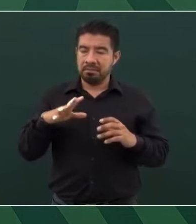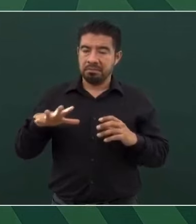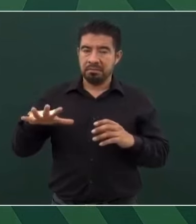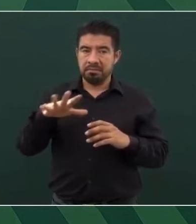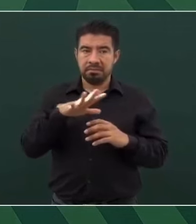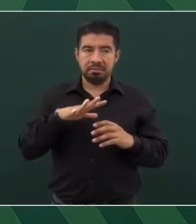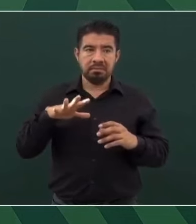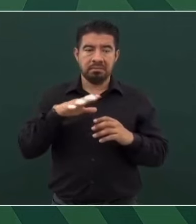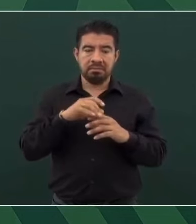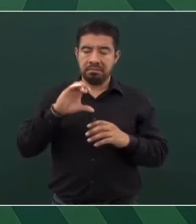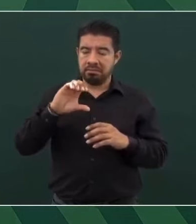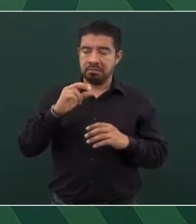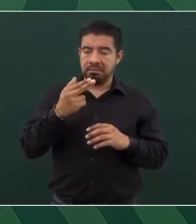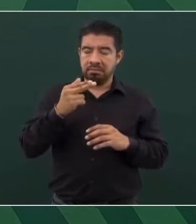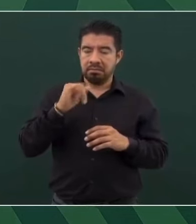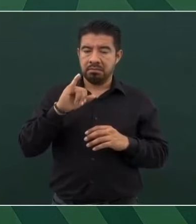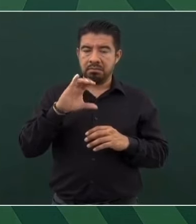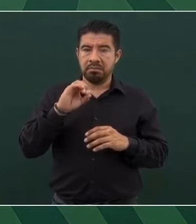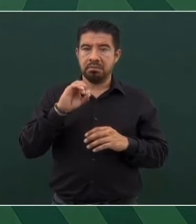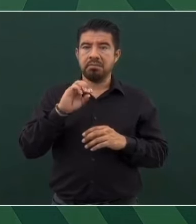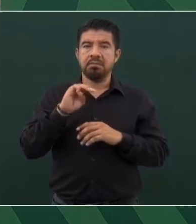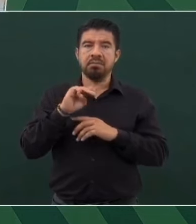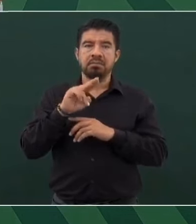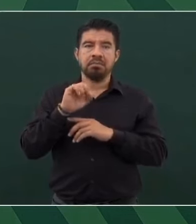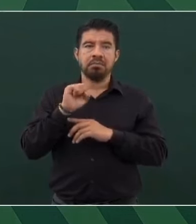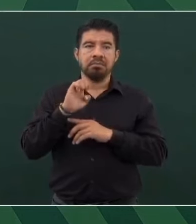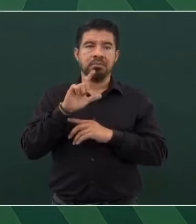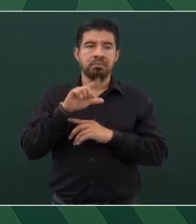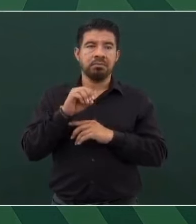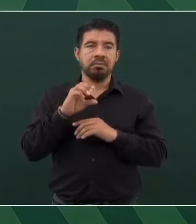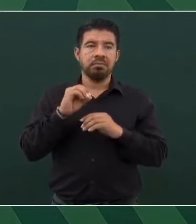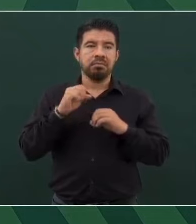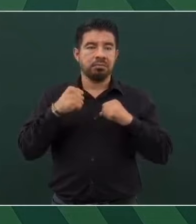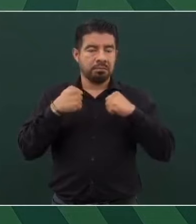o en frontera con Comalapa. Incluso